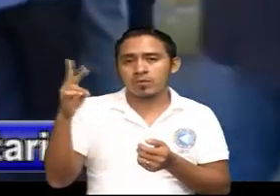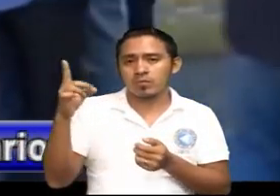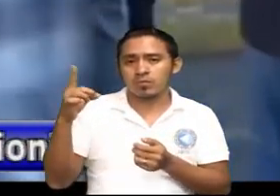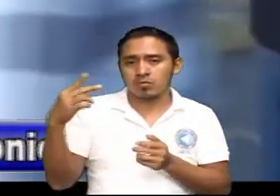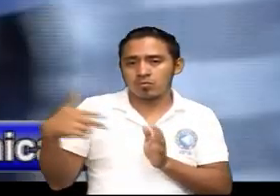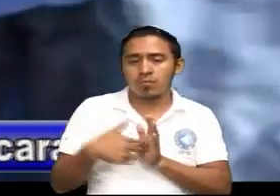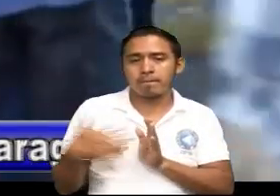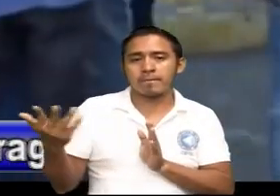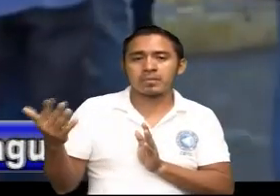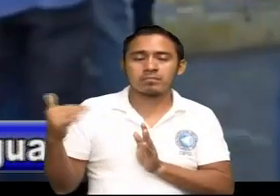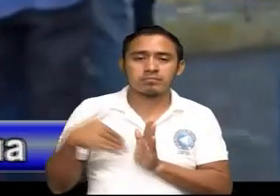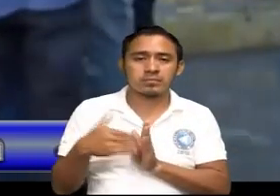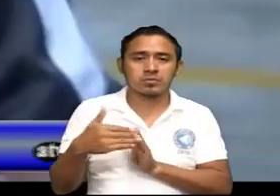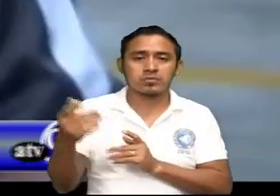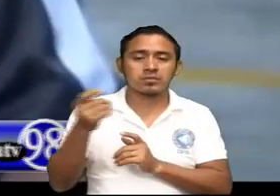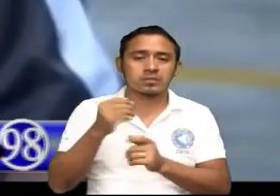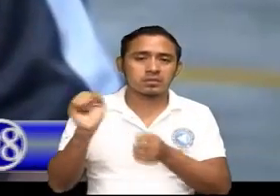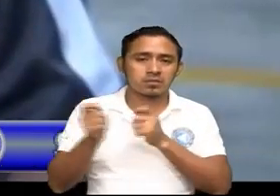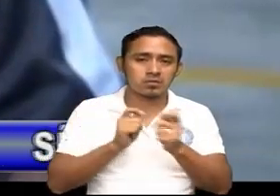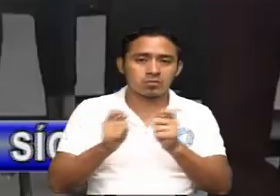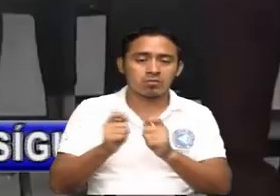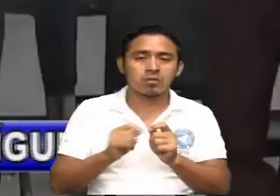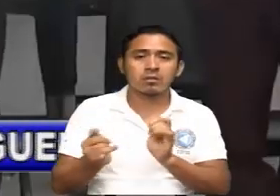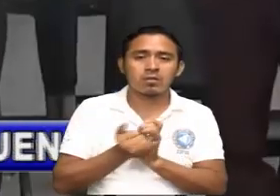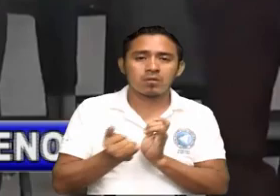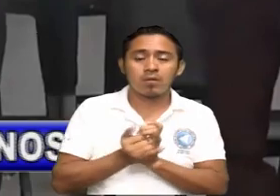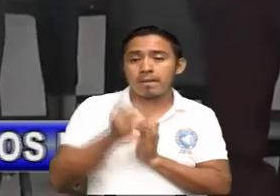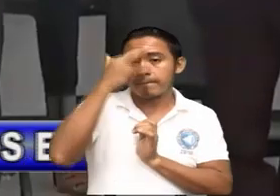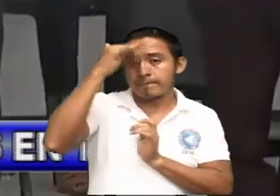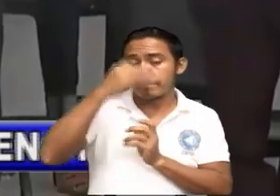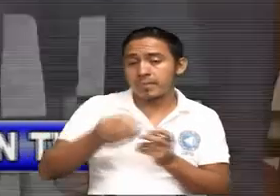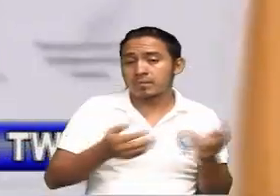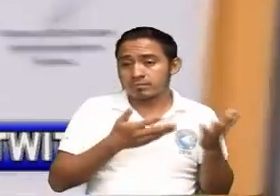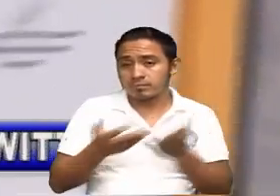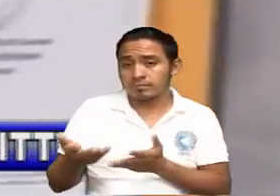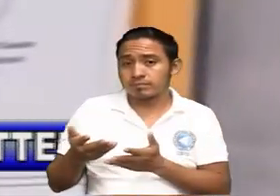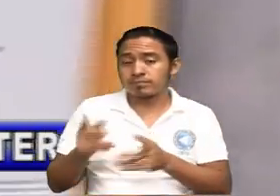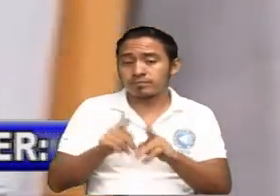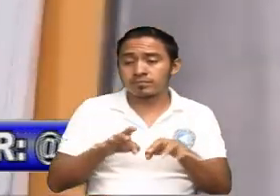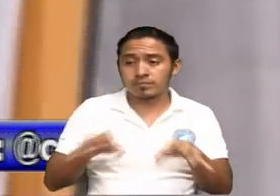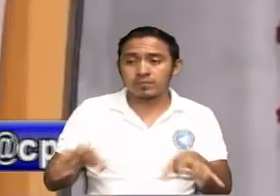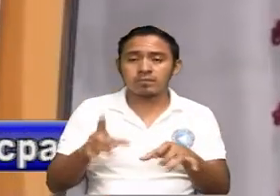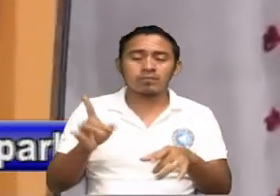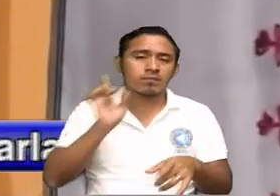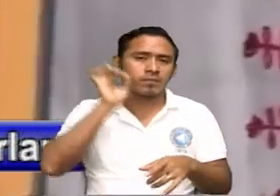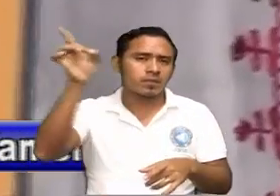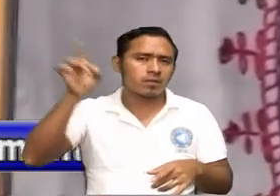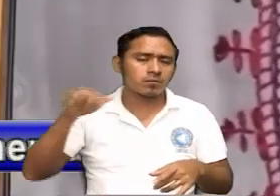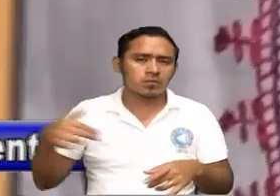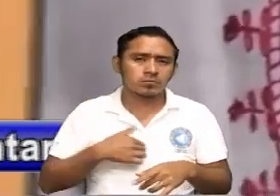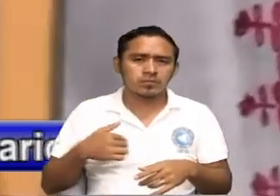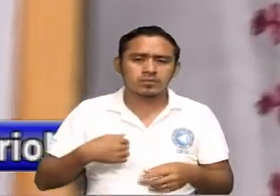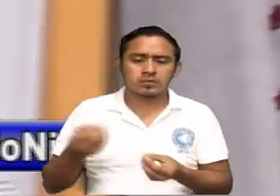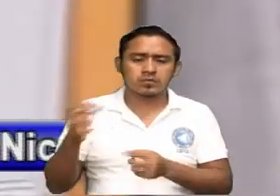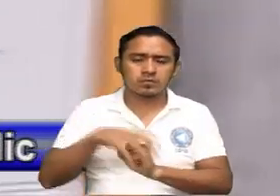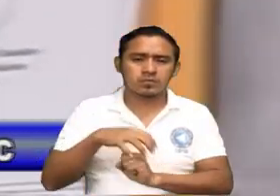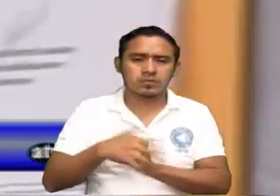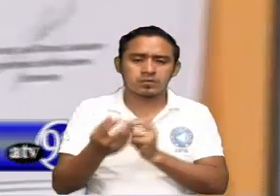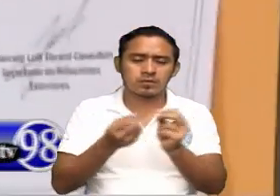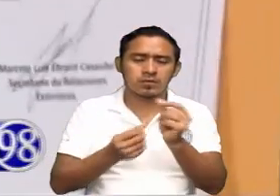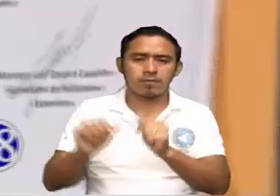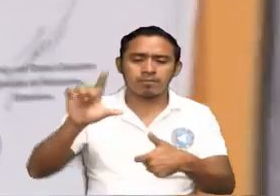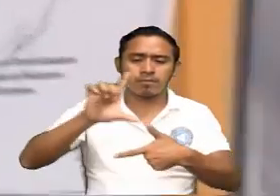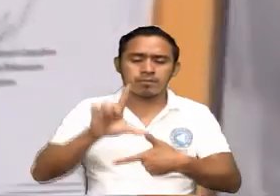dólares para el desarrollo en Centroamérica, como lo propone México, según el plan desarrollado por la Comisión Económica para América Latina